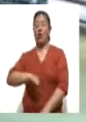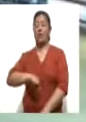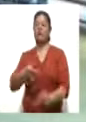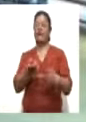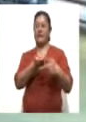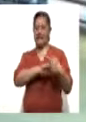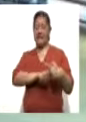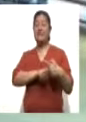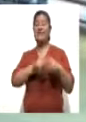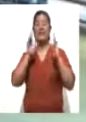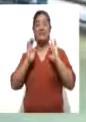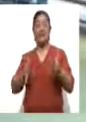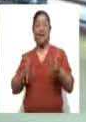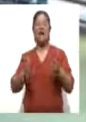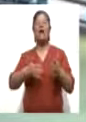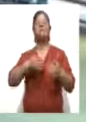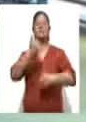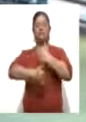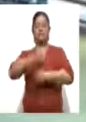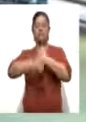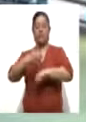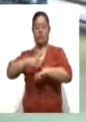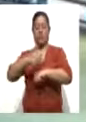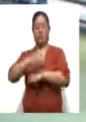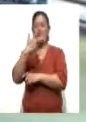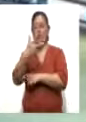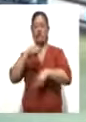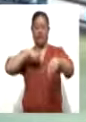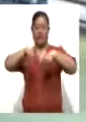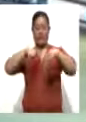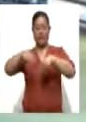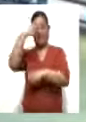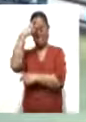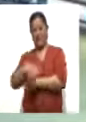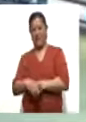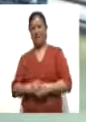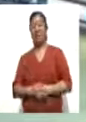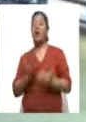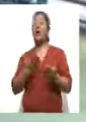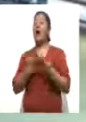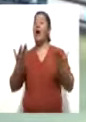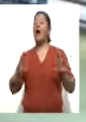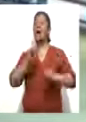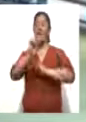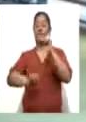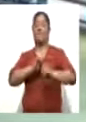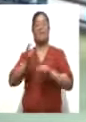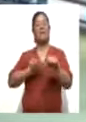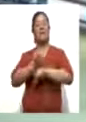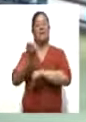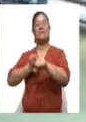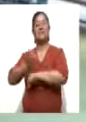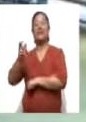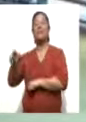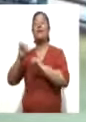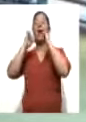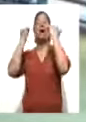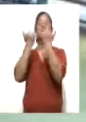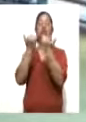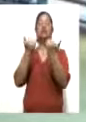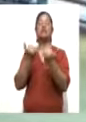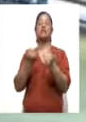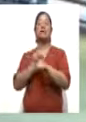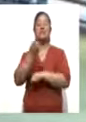comienzan las acciones de la jornada 8 del fútbol mexicano. Ahora hablemos del deporte estatal porque la Asociación Estatal